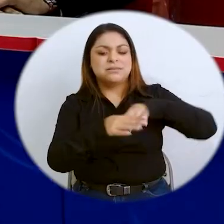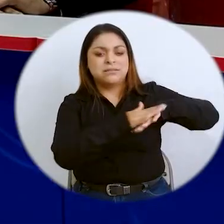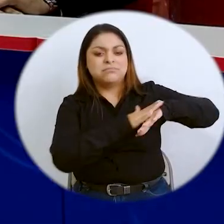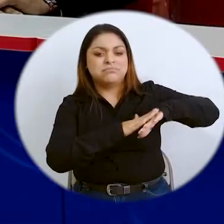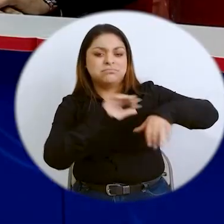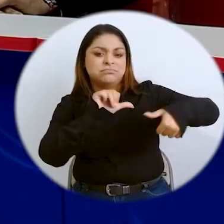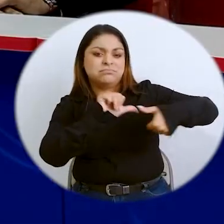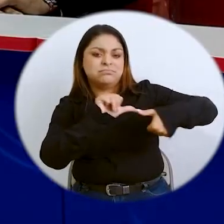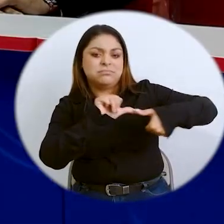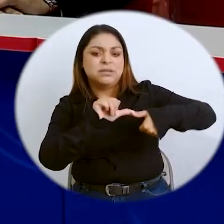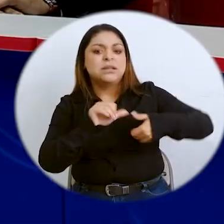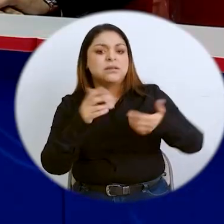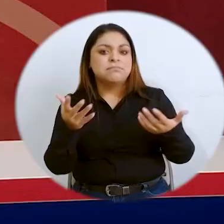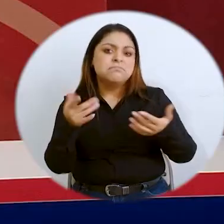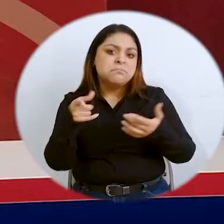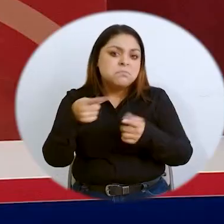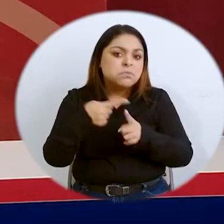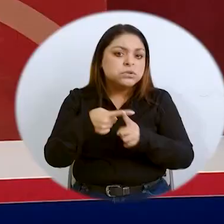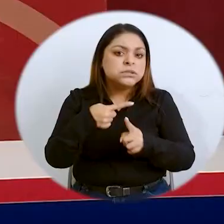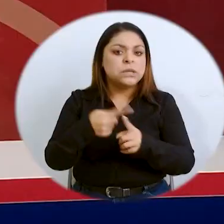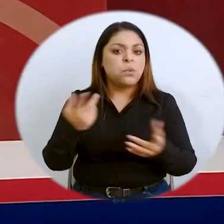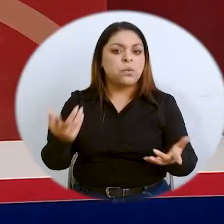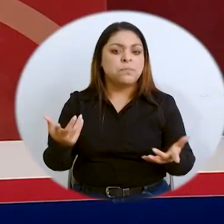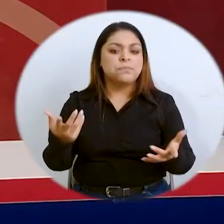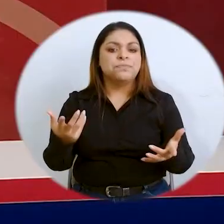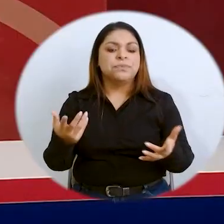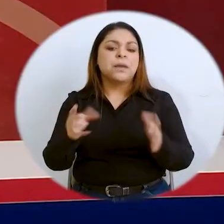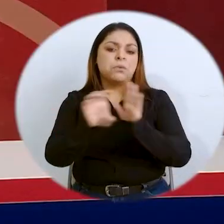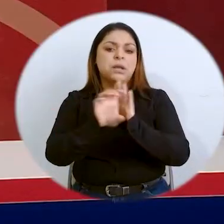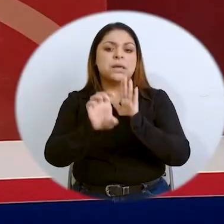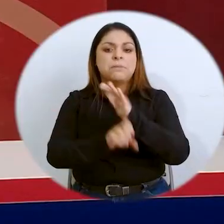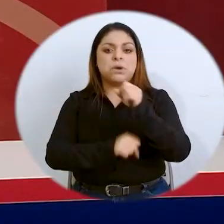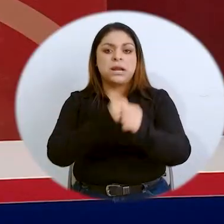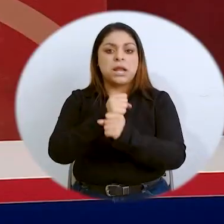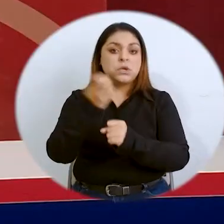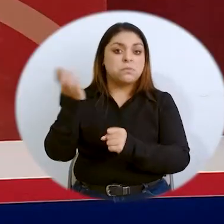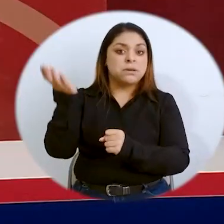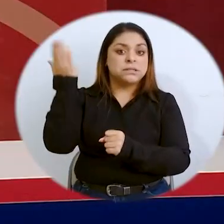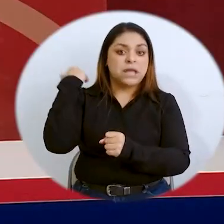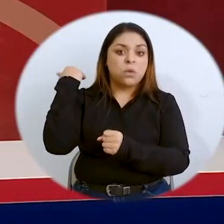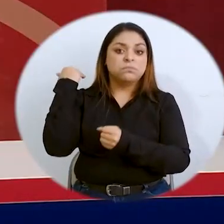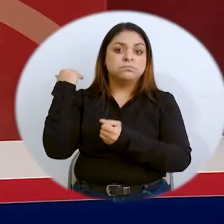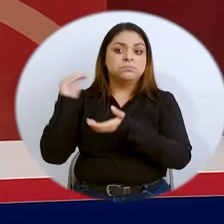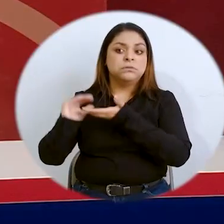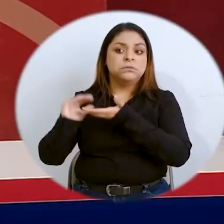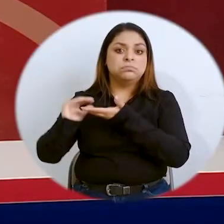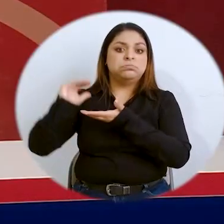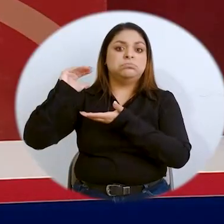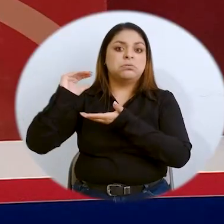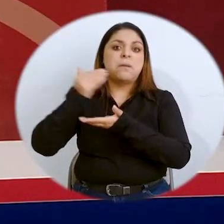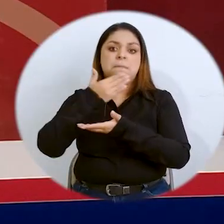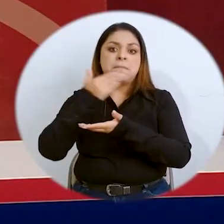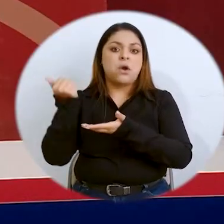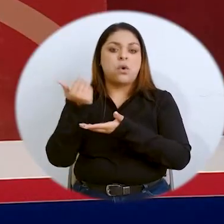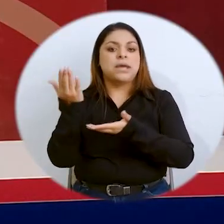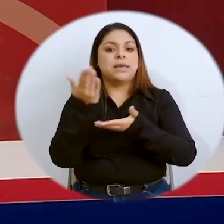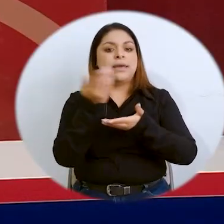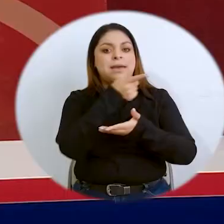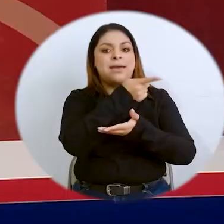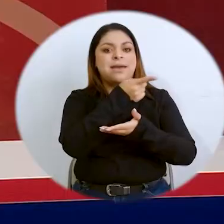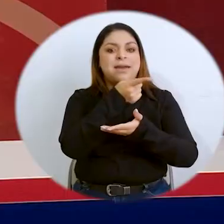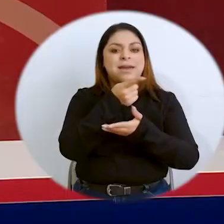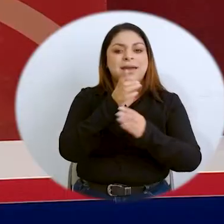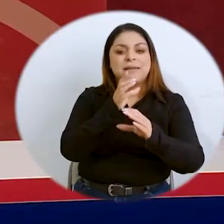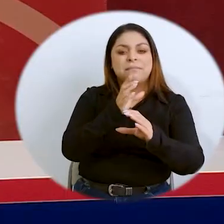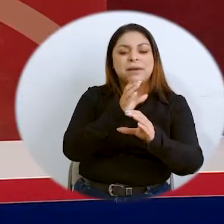de la región, y que es positiva. En este sentido, incluso vemos que el año pasado creció mejor de lo que